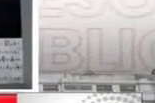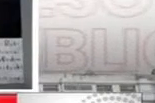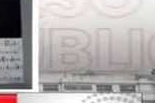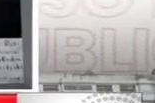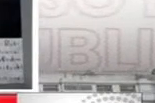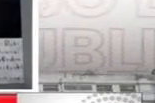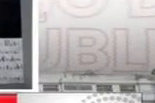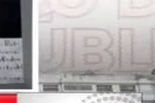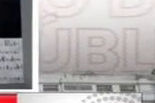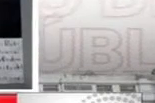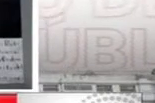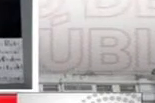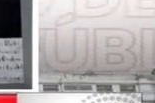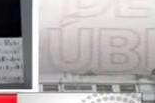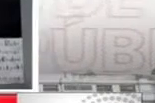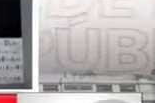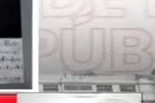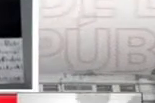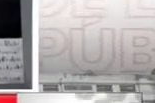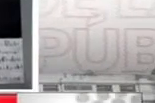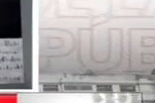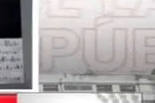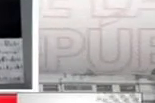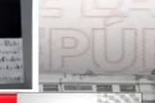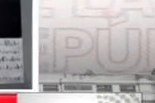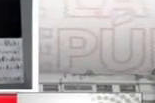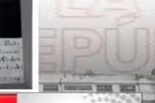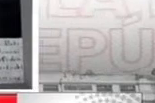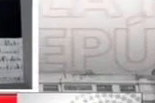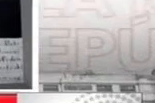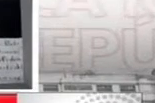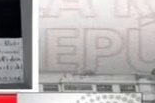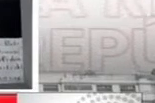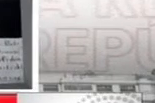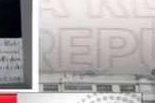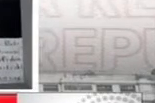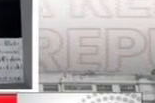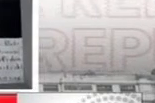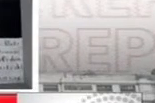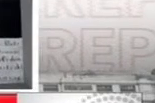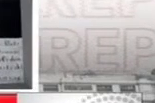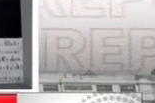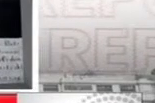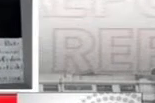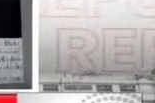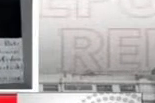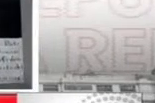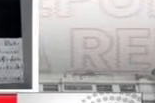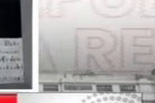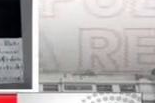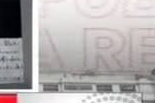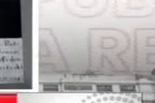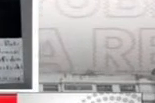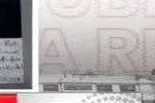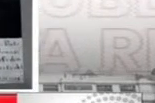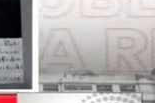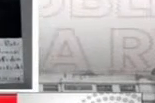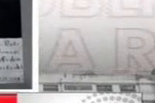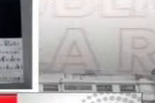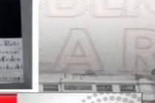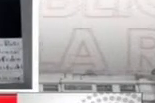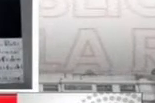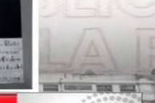país. Realmente la precariedad en infraestructura que tenemos es enorme en el país, ¿no? Y